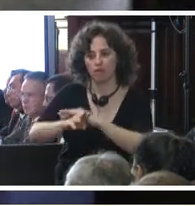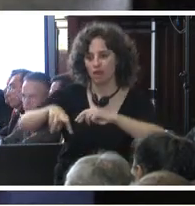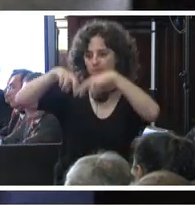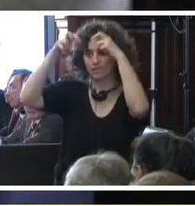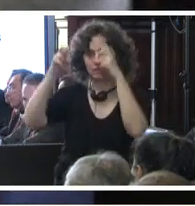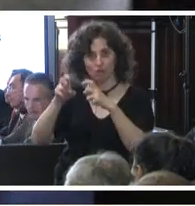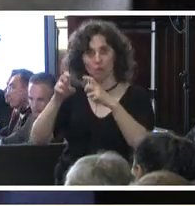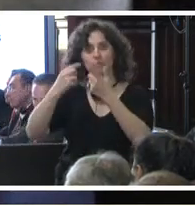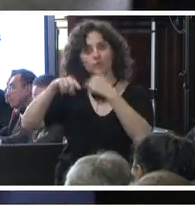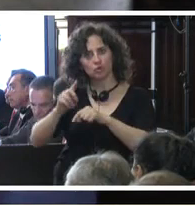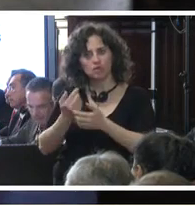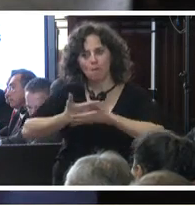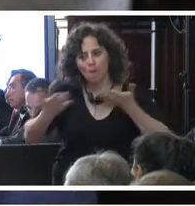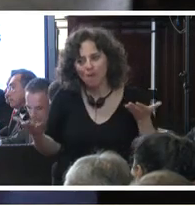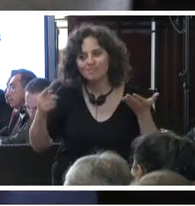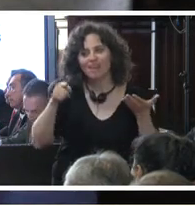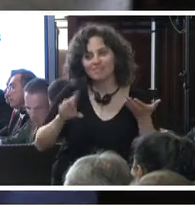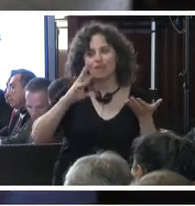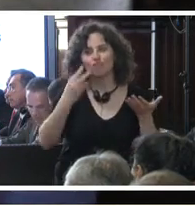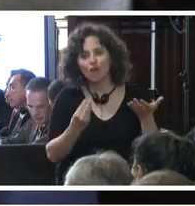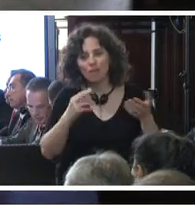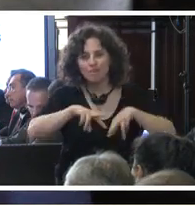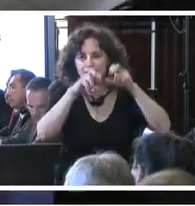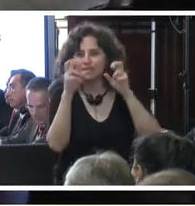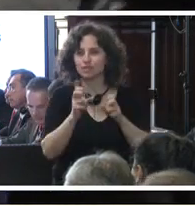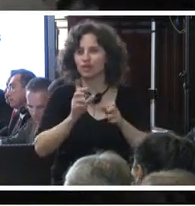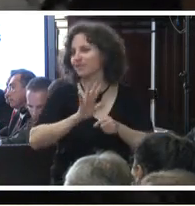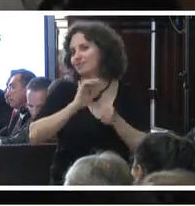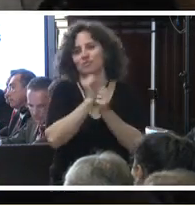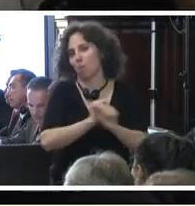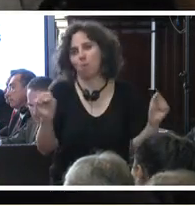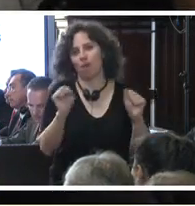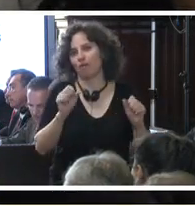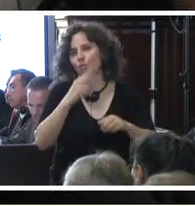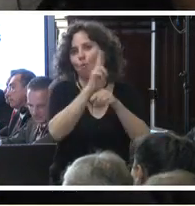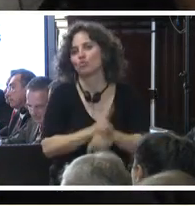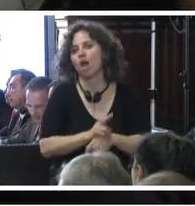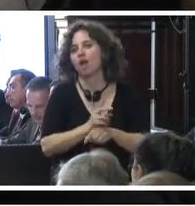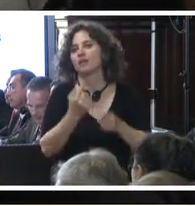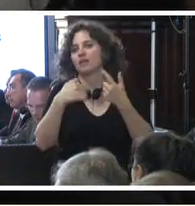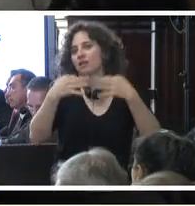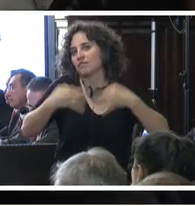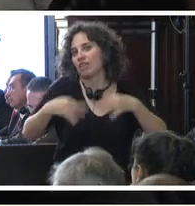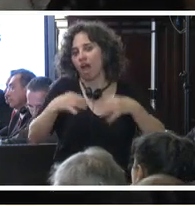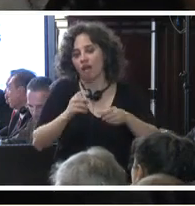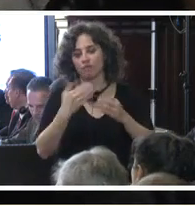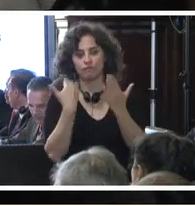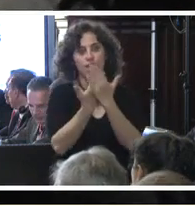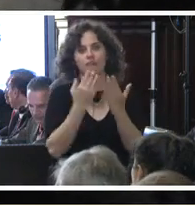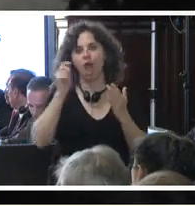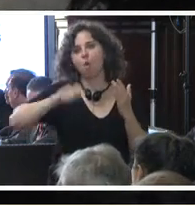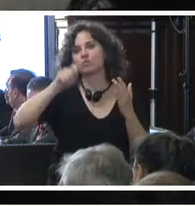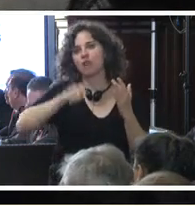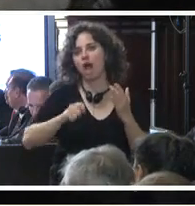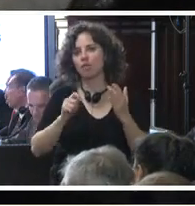investigaciones, lo cual arroja inclusive investigaciones nulas, que aparentemente se encuentran algunas de ellas ante un juzgado ejercitando